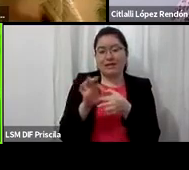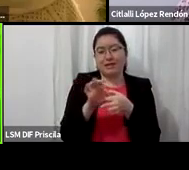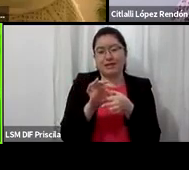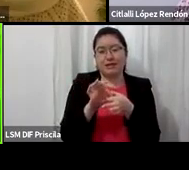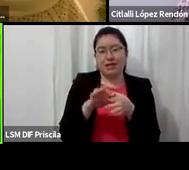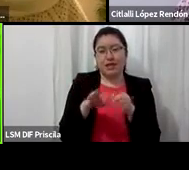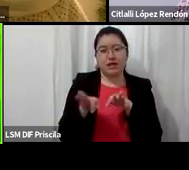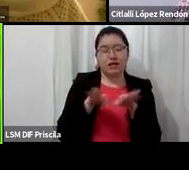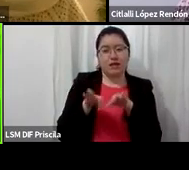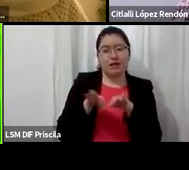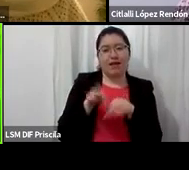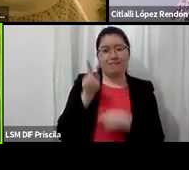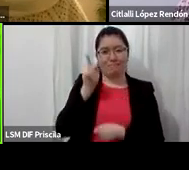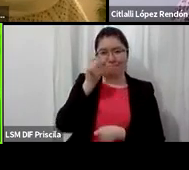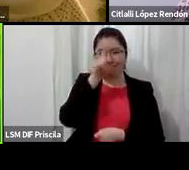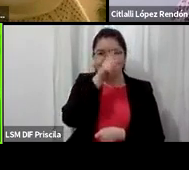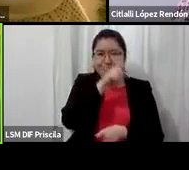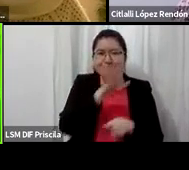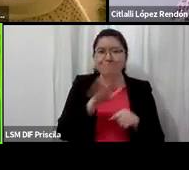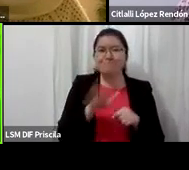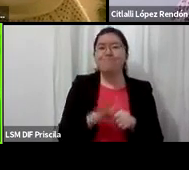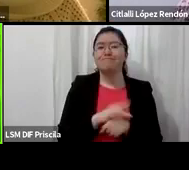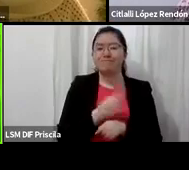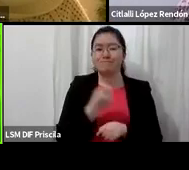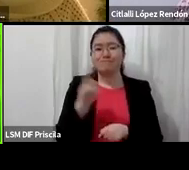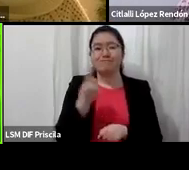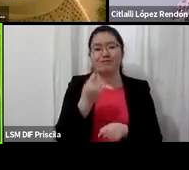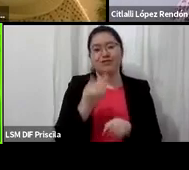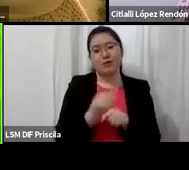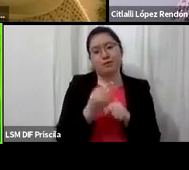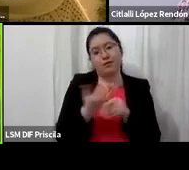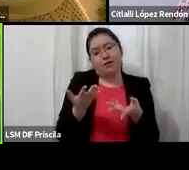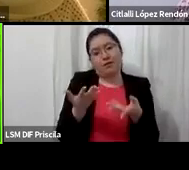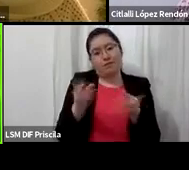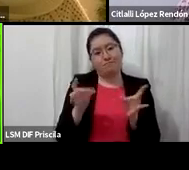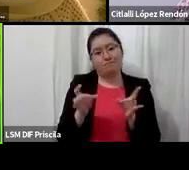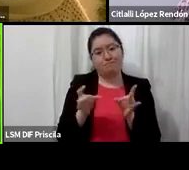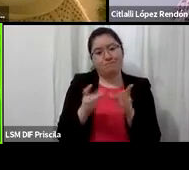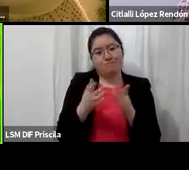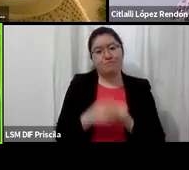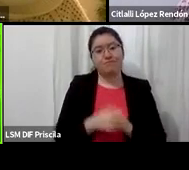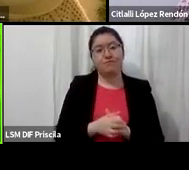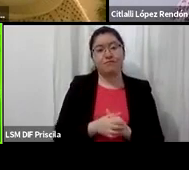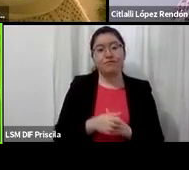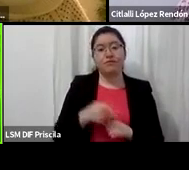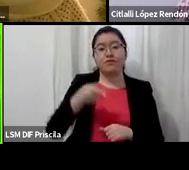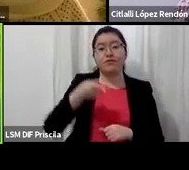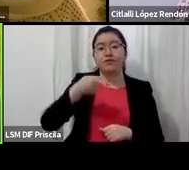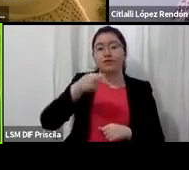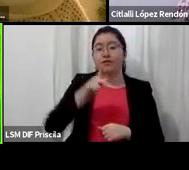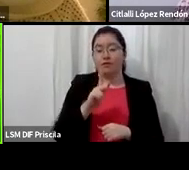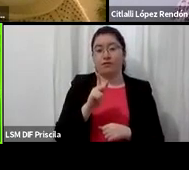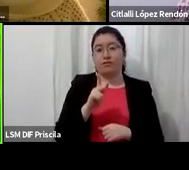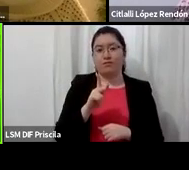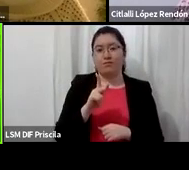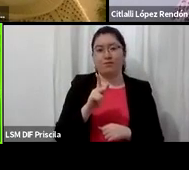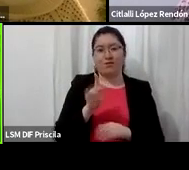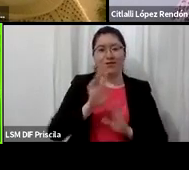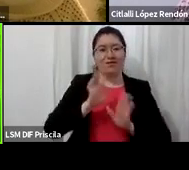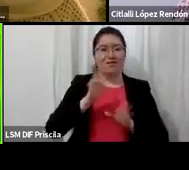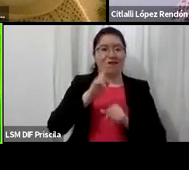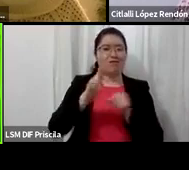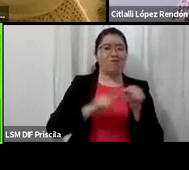estamos precisamente en esta situación, pero una vez que regresemos a la nueva normalidad,